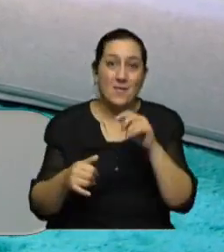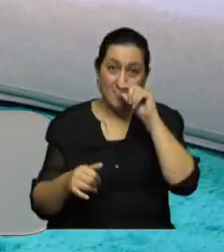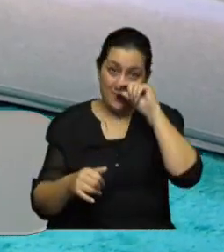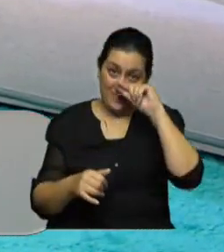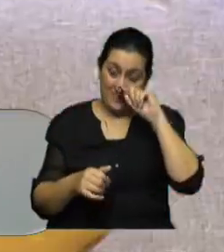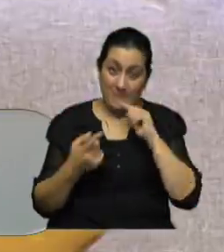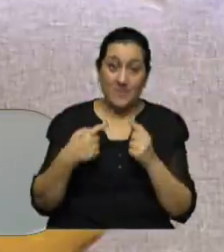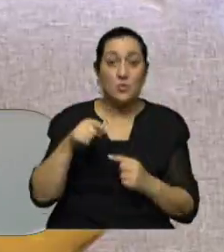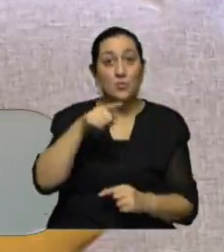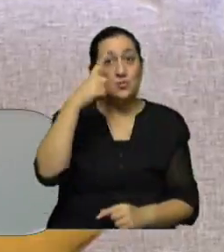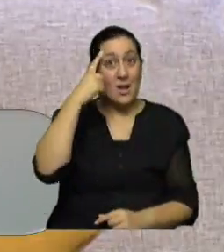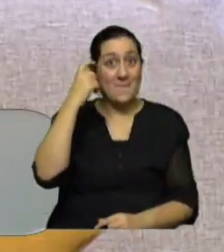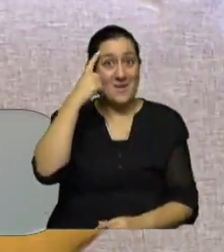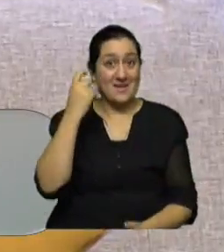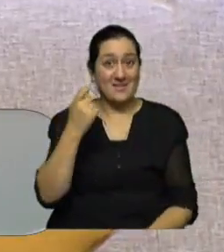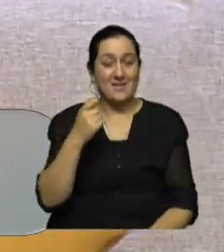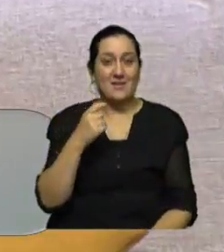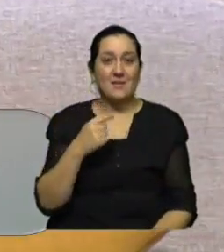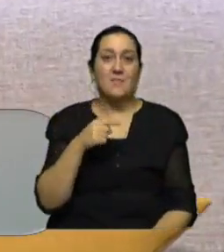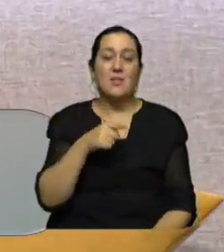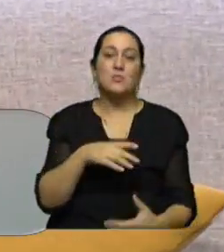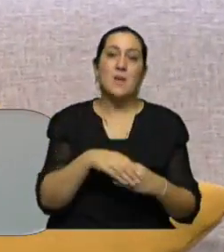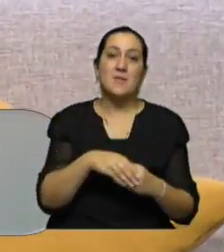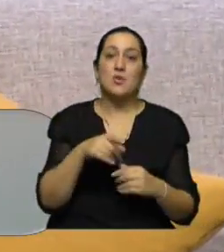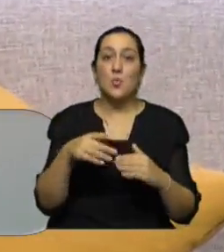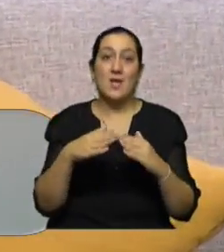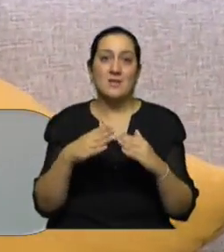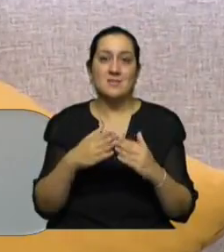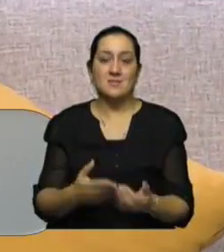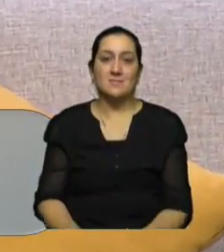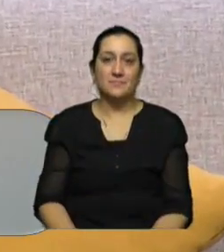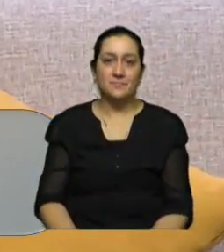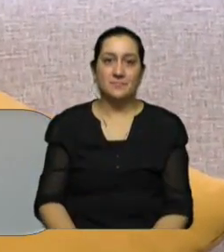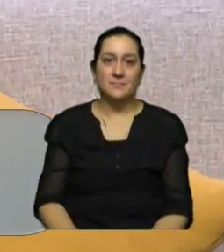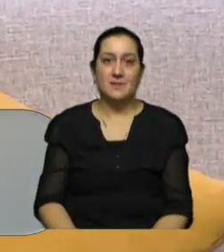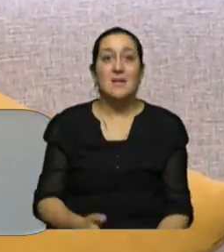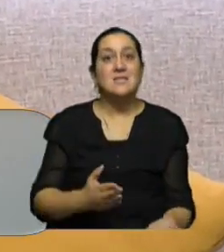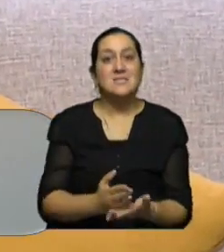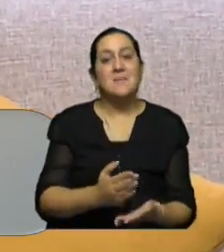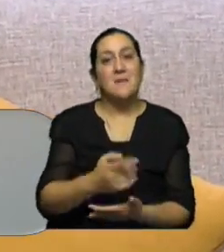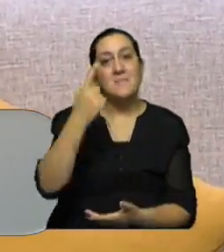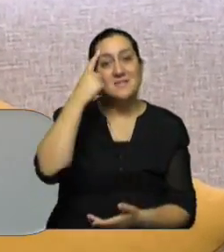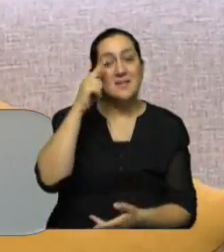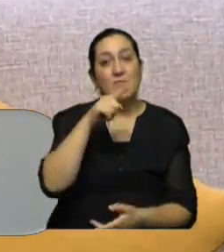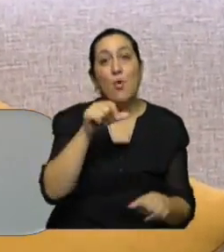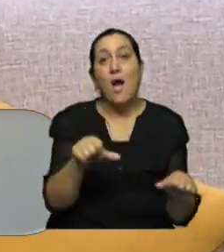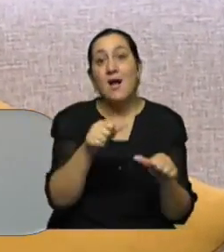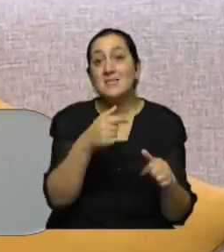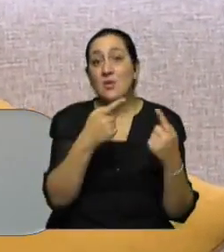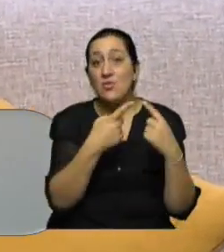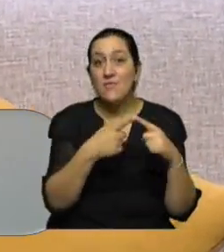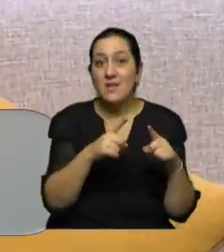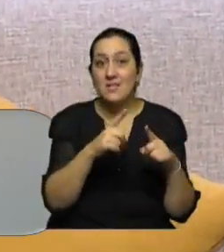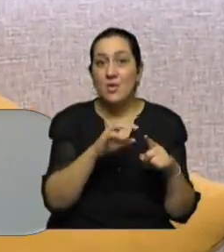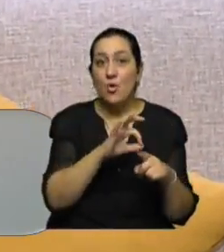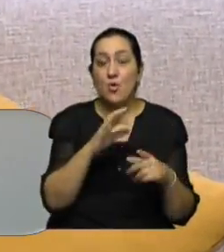al ser la experta, tanto en tu grupo de amigos como en tu casa, ¿como que esperan siempre algo distinto? ¿O seguís